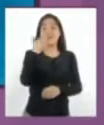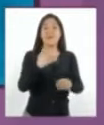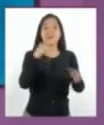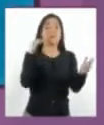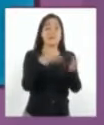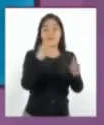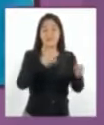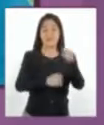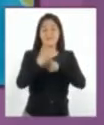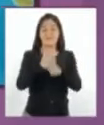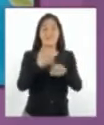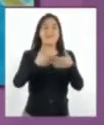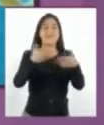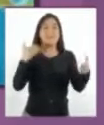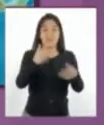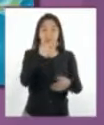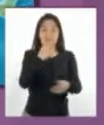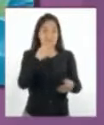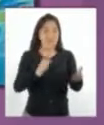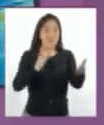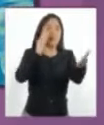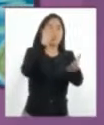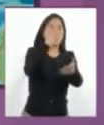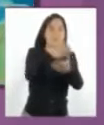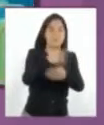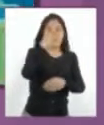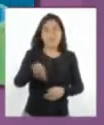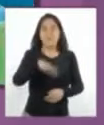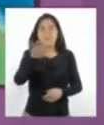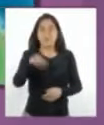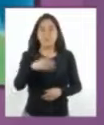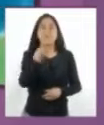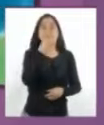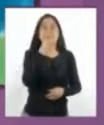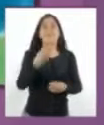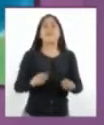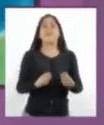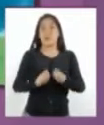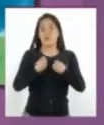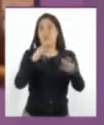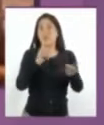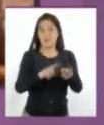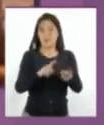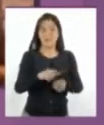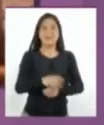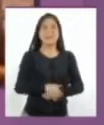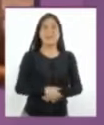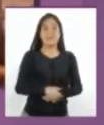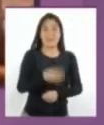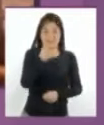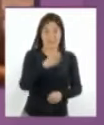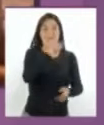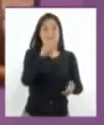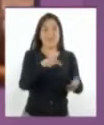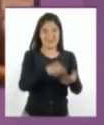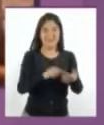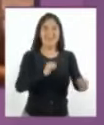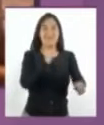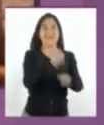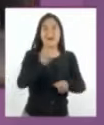cuando el hombre cruzó el océano en busca de comida y nuevos refugios. Estos primeros pobladores,